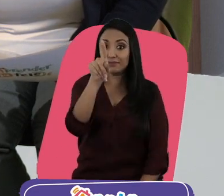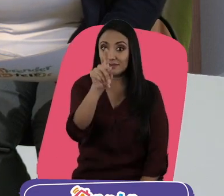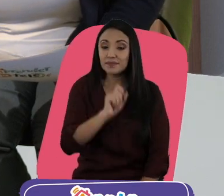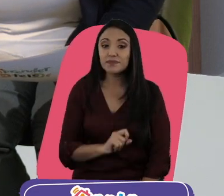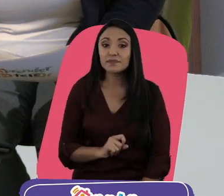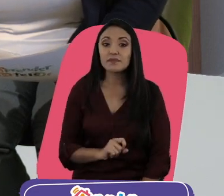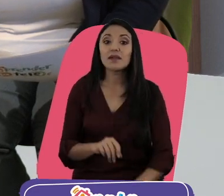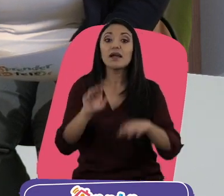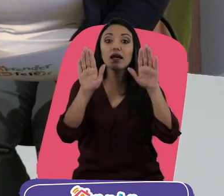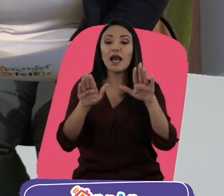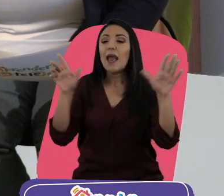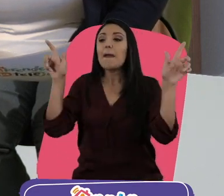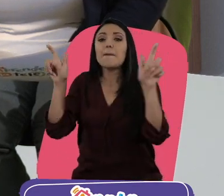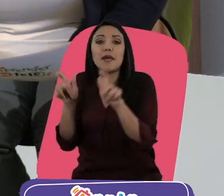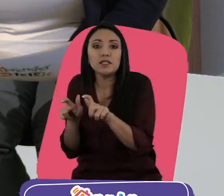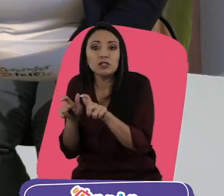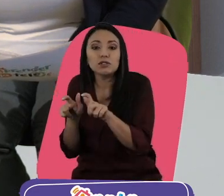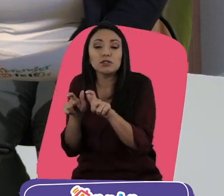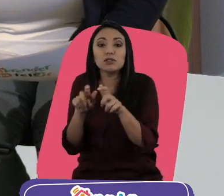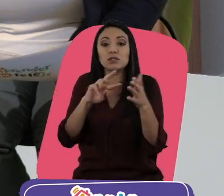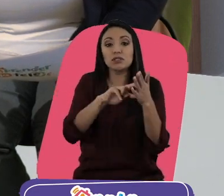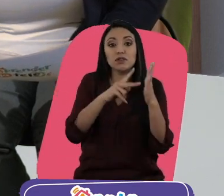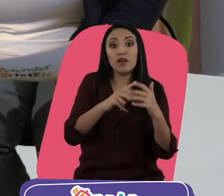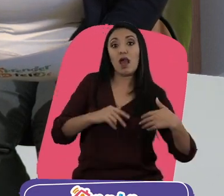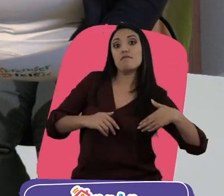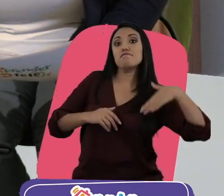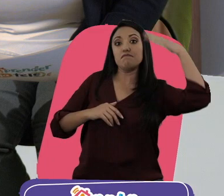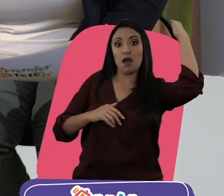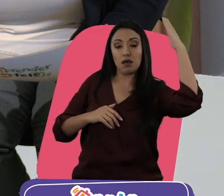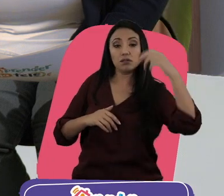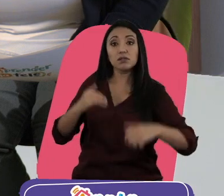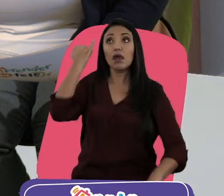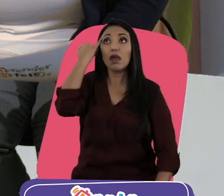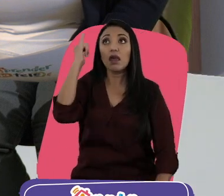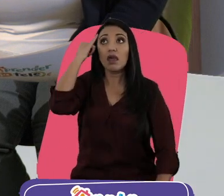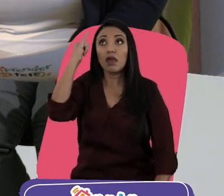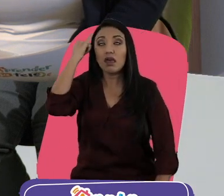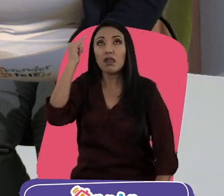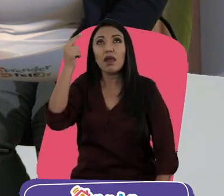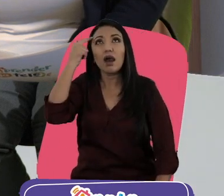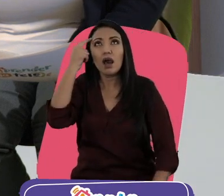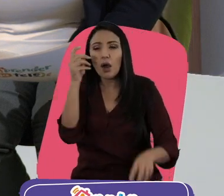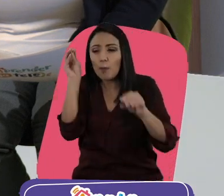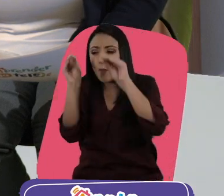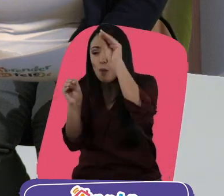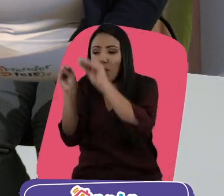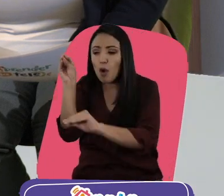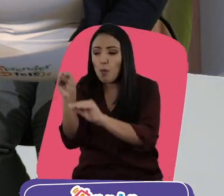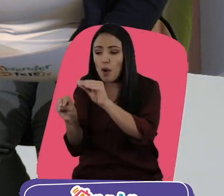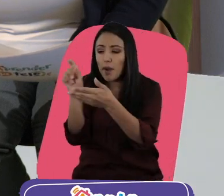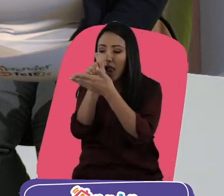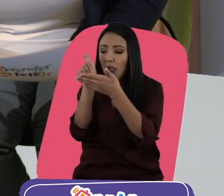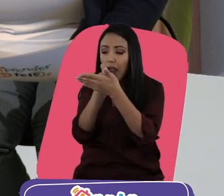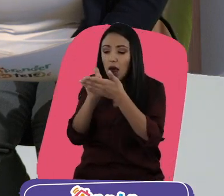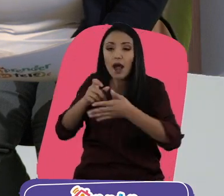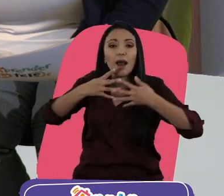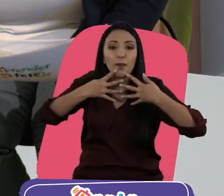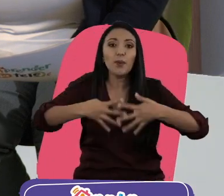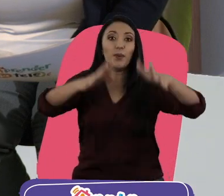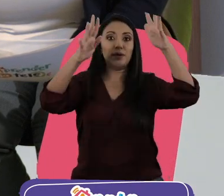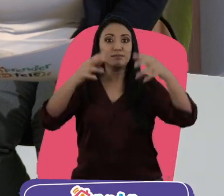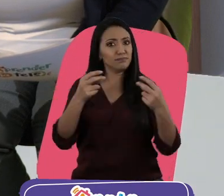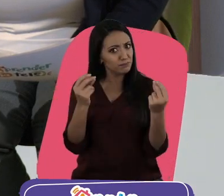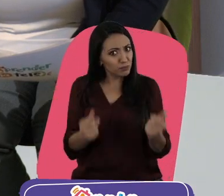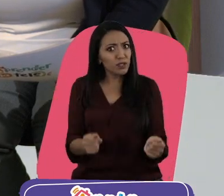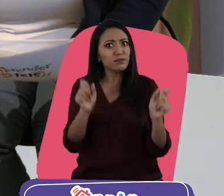para hacer canciones, menos es más. Tienes una melodía, tienes unas ideas que quieres cantarlas, ponlas juntas y